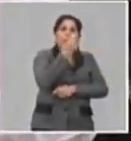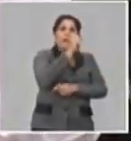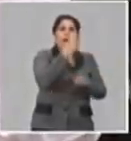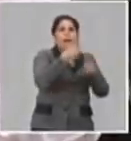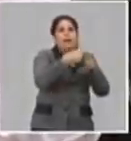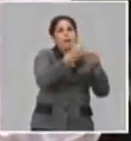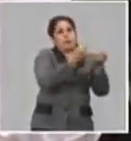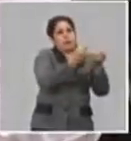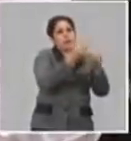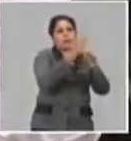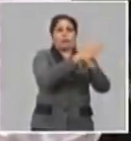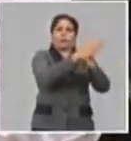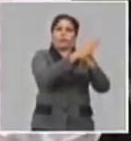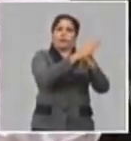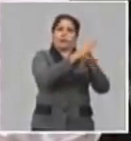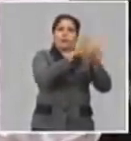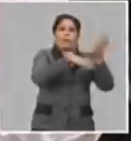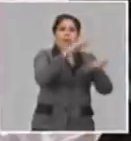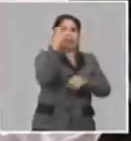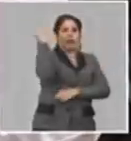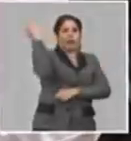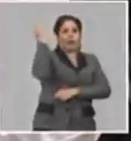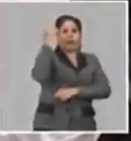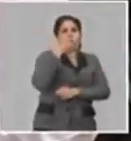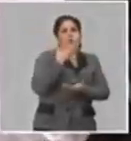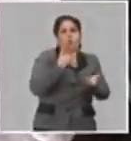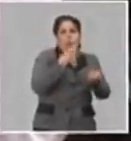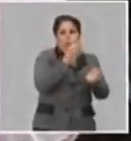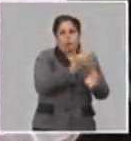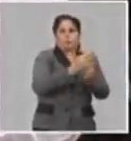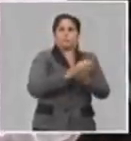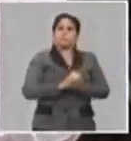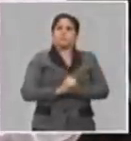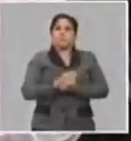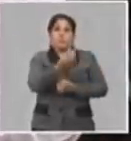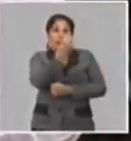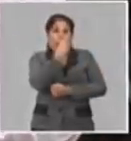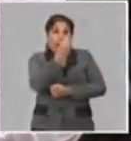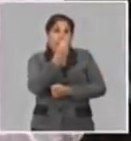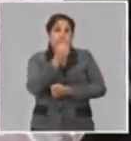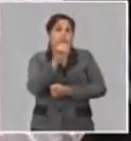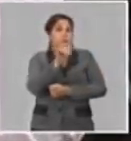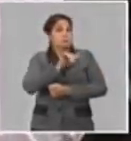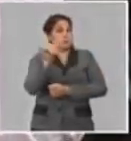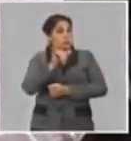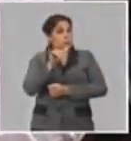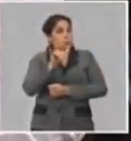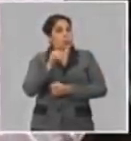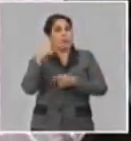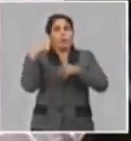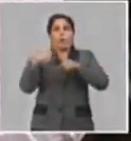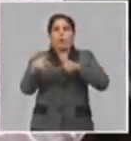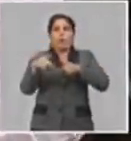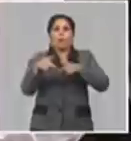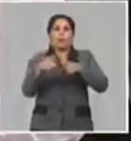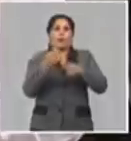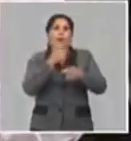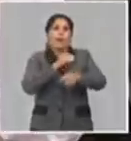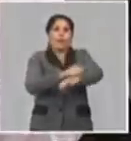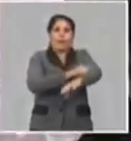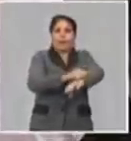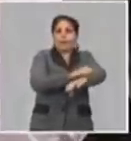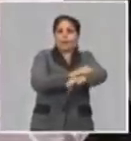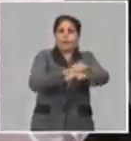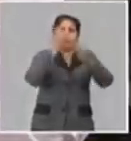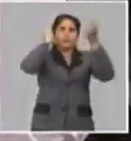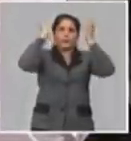tengan en los mercados internacionales. Y bueno, los alimentos y artículos de gama económica, de aseo y higiene,